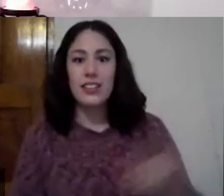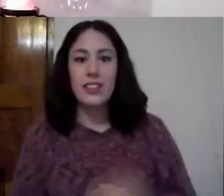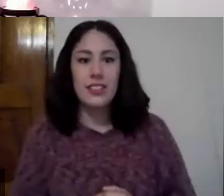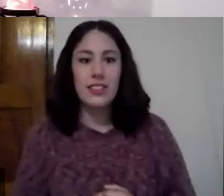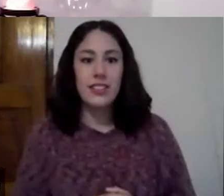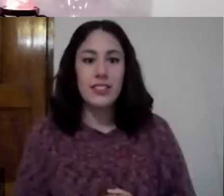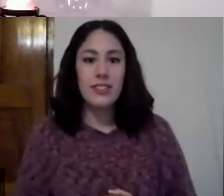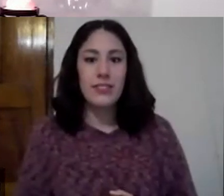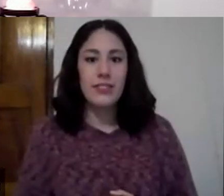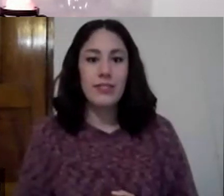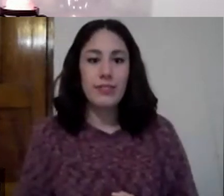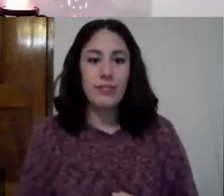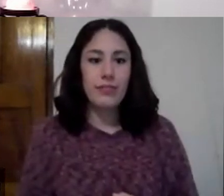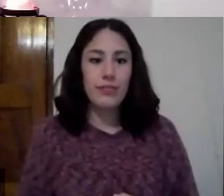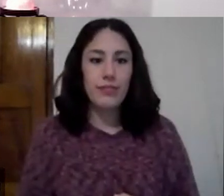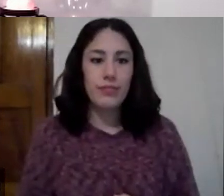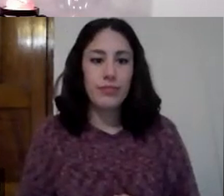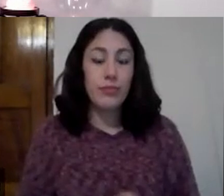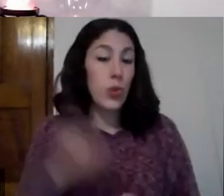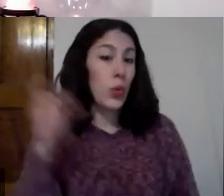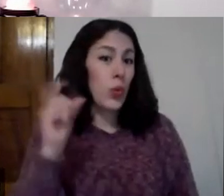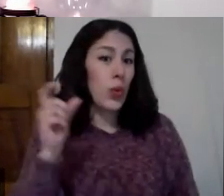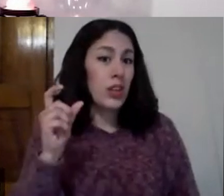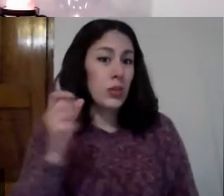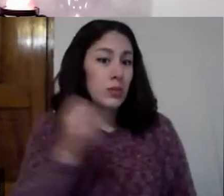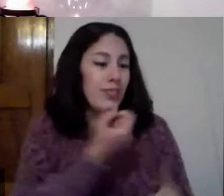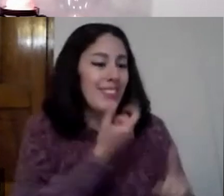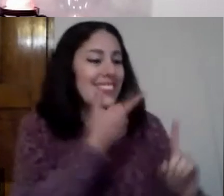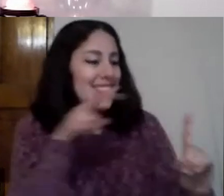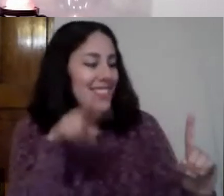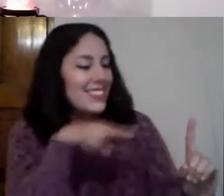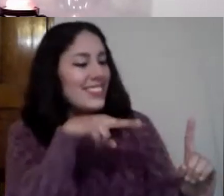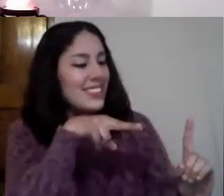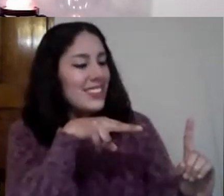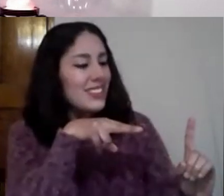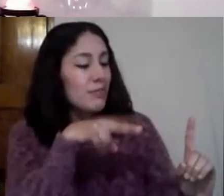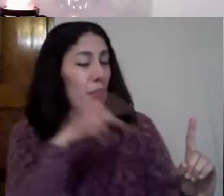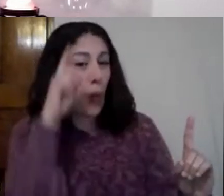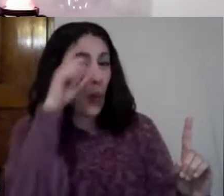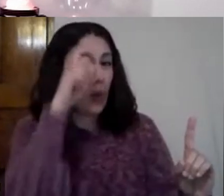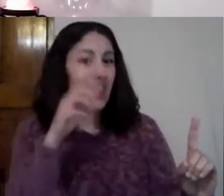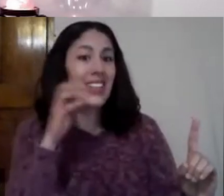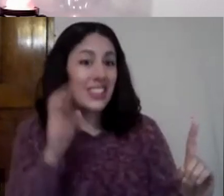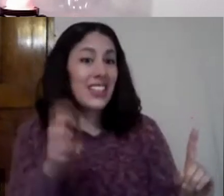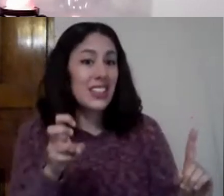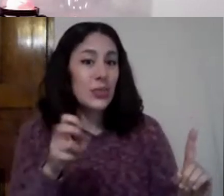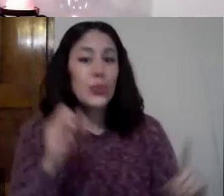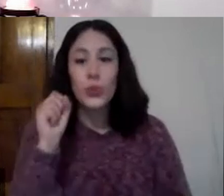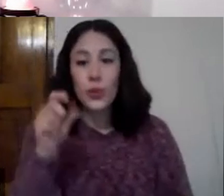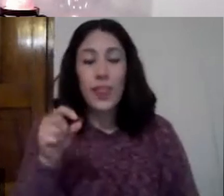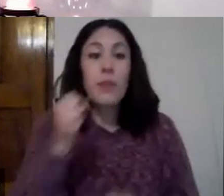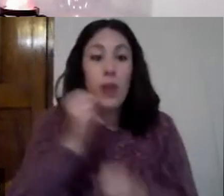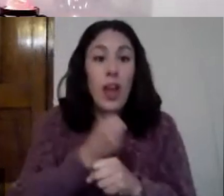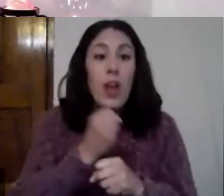veces el darle una sonrisa a alguien que lo vemos que está batallando pues es parte de esta de esta para este